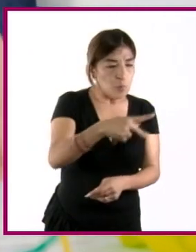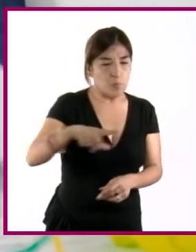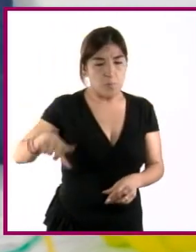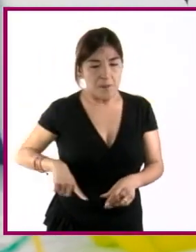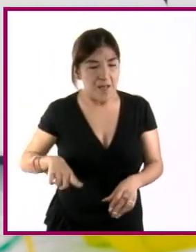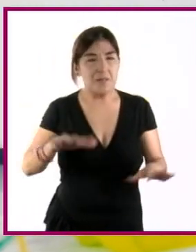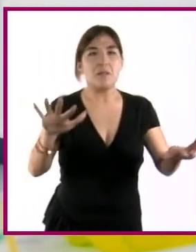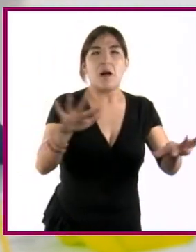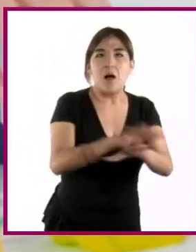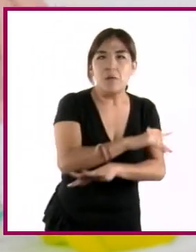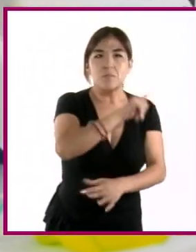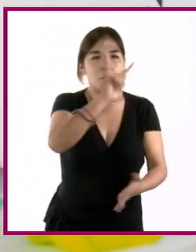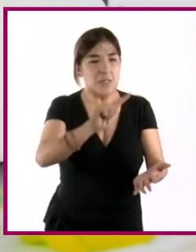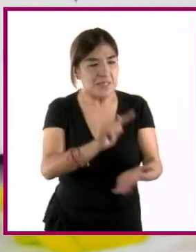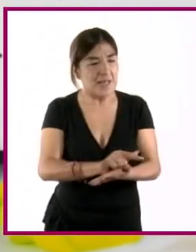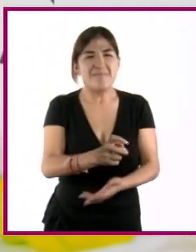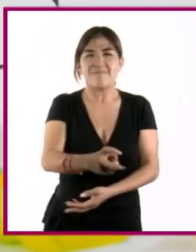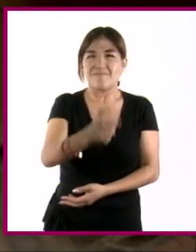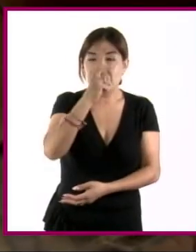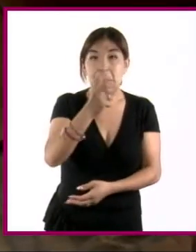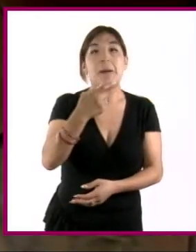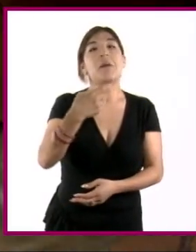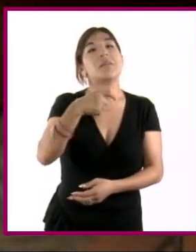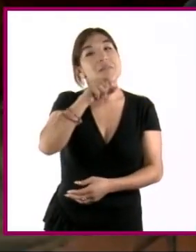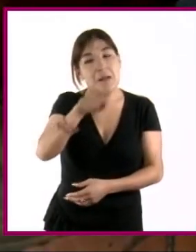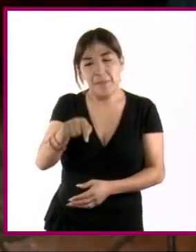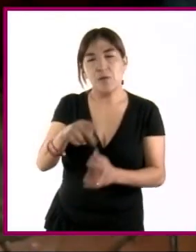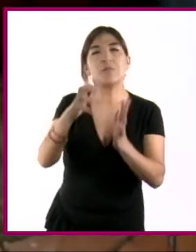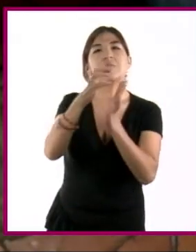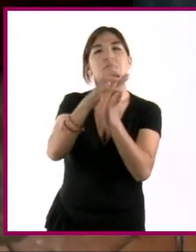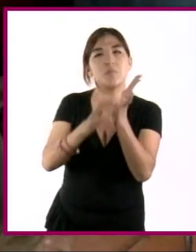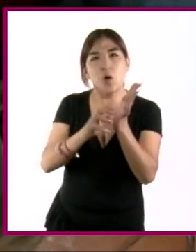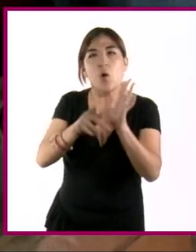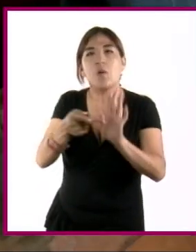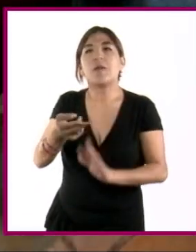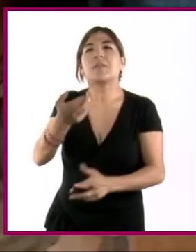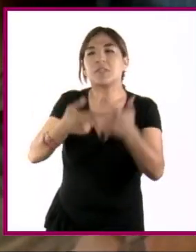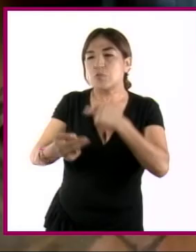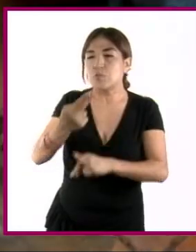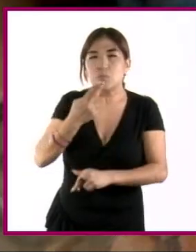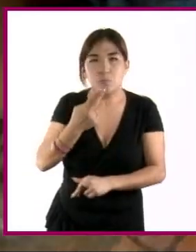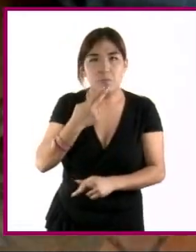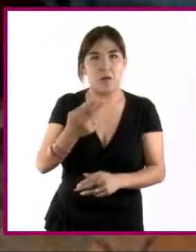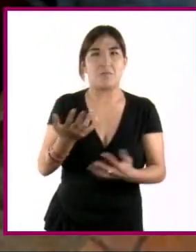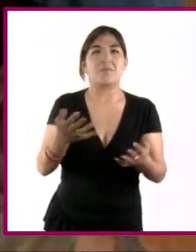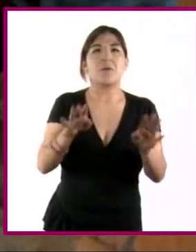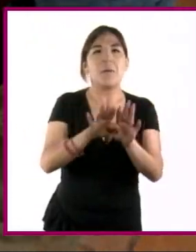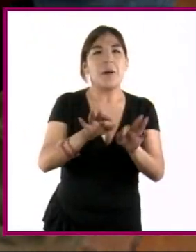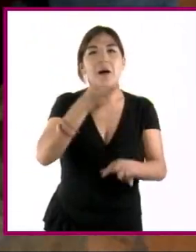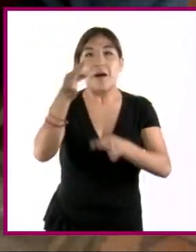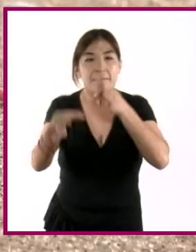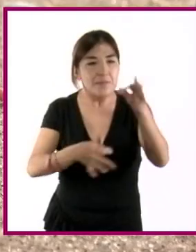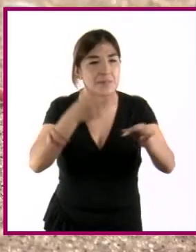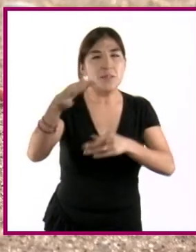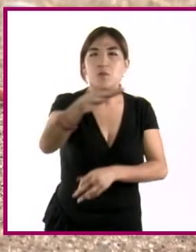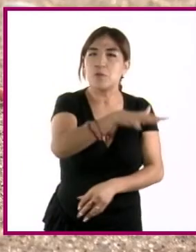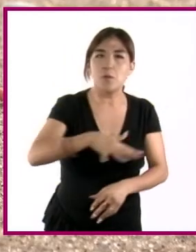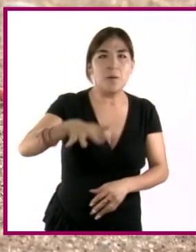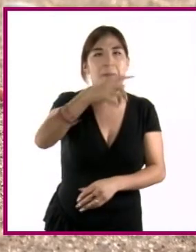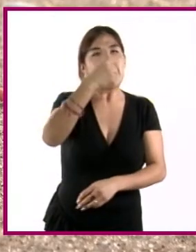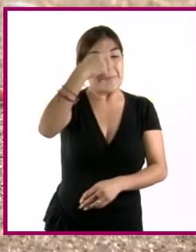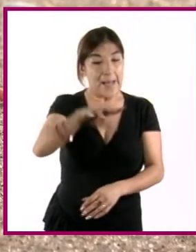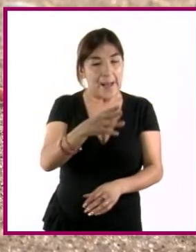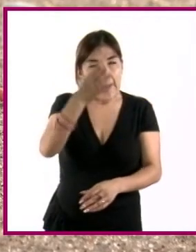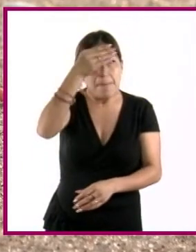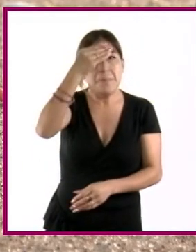en la forma en que se manejan los residuos, donde además de eso hay una campaña fuerte de educación ambiental y donde